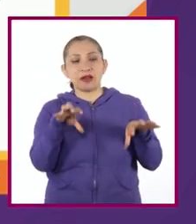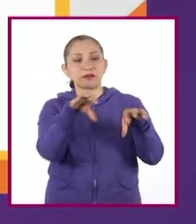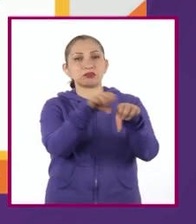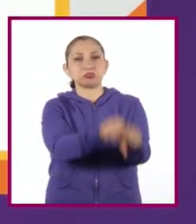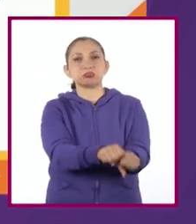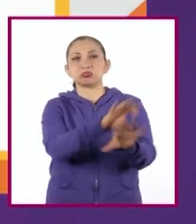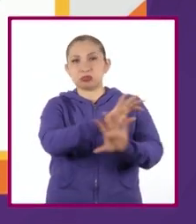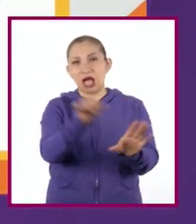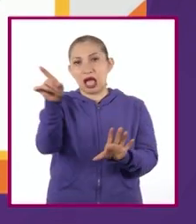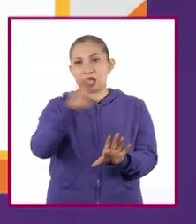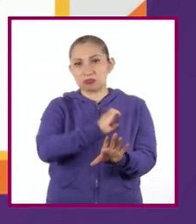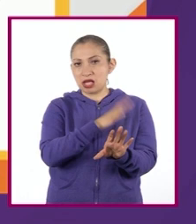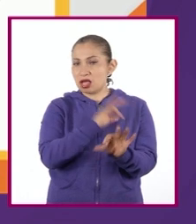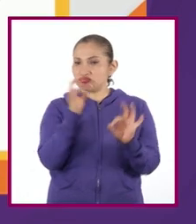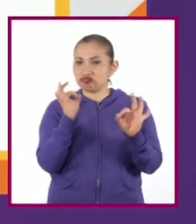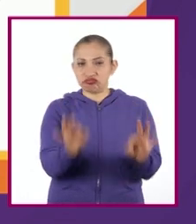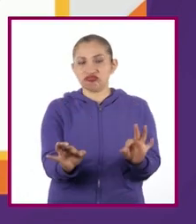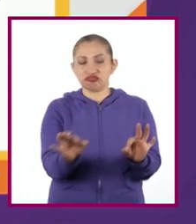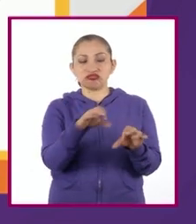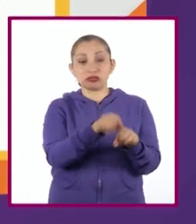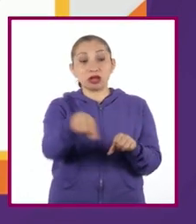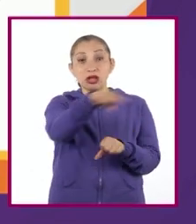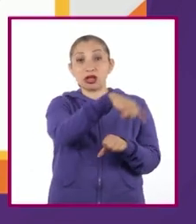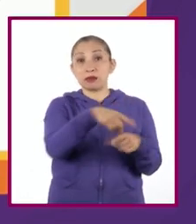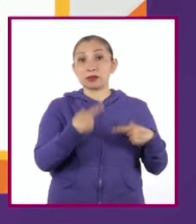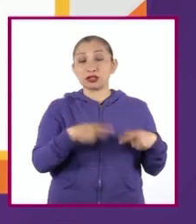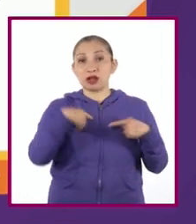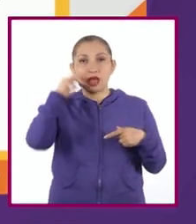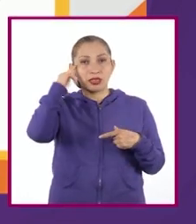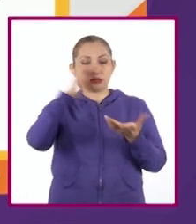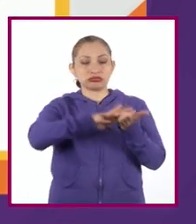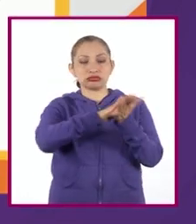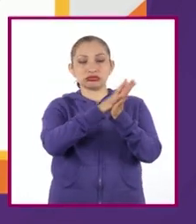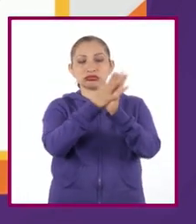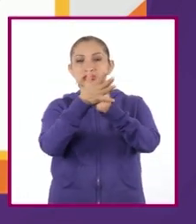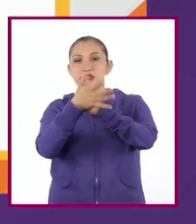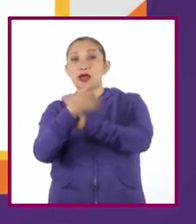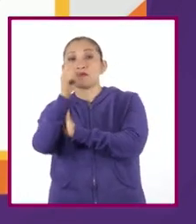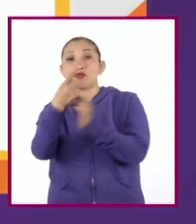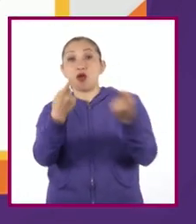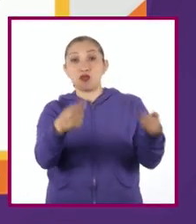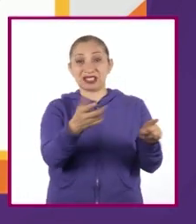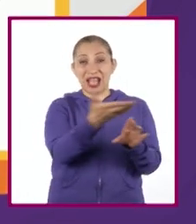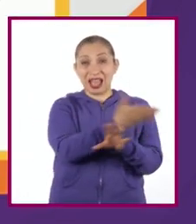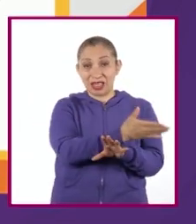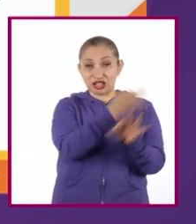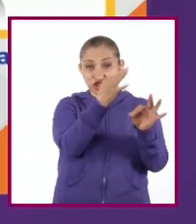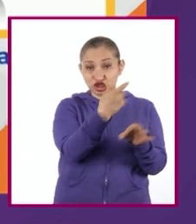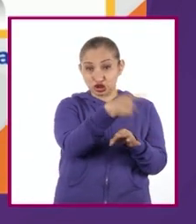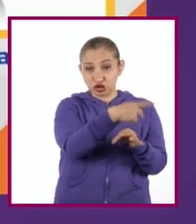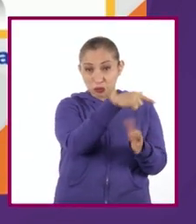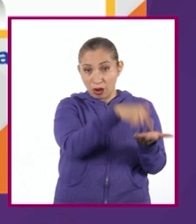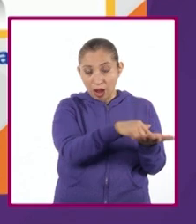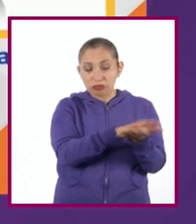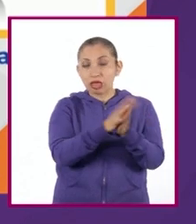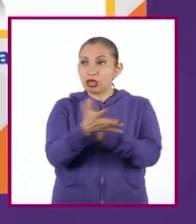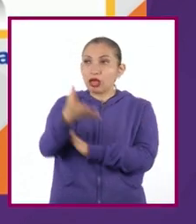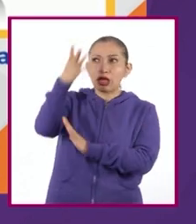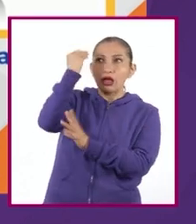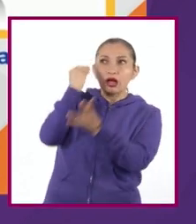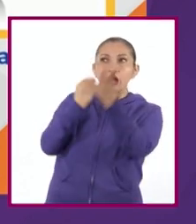conquistados por los españoles, estos transformaron sus propios ritmos autóctonos y